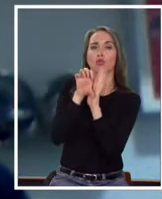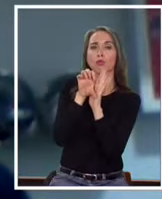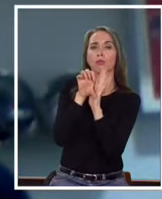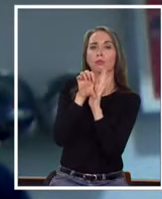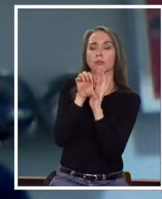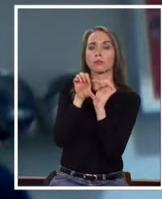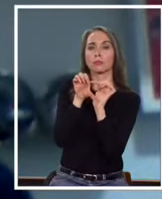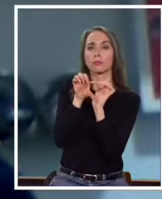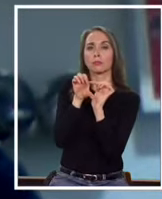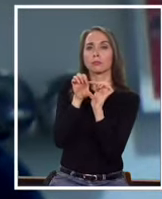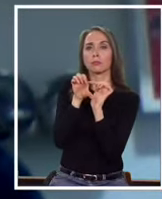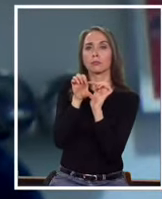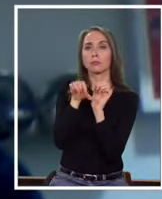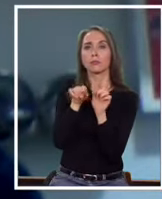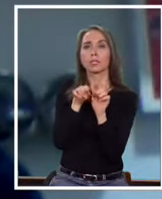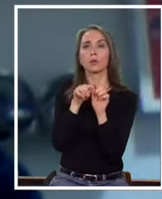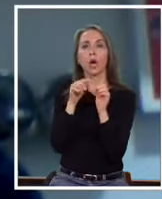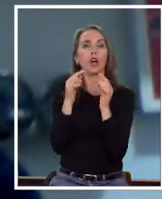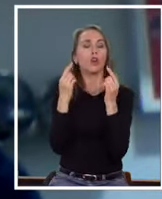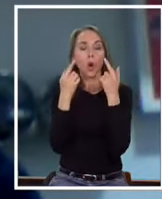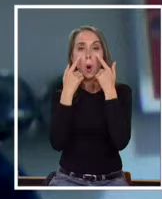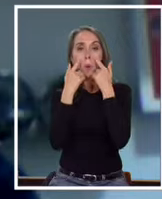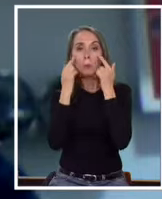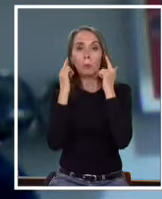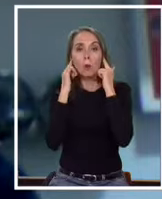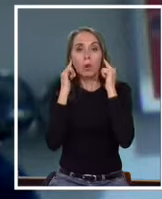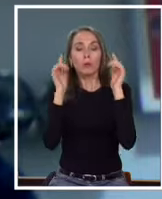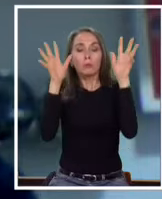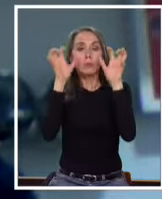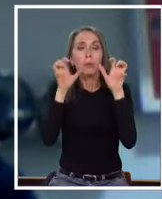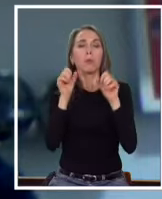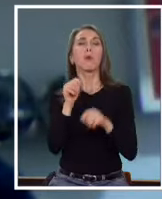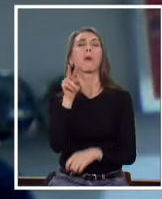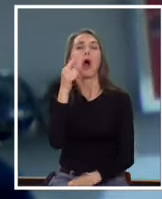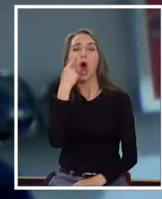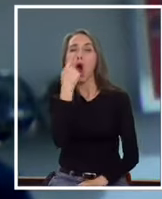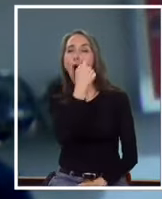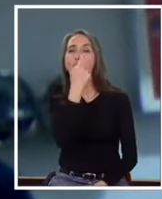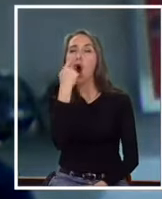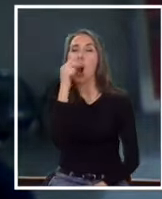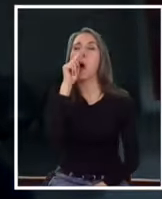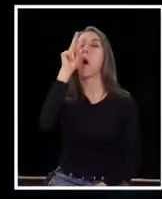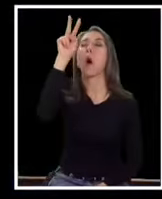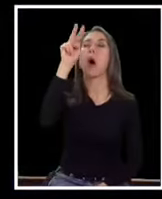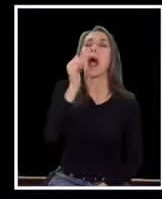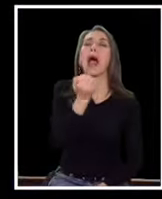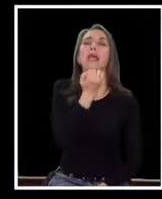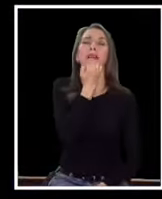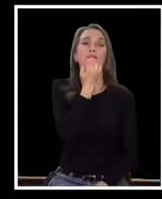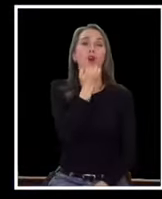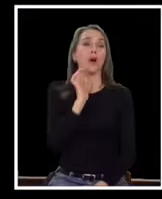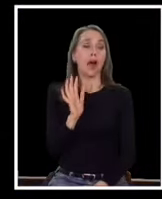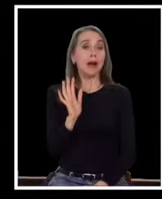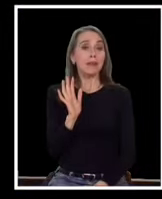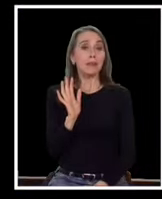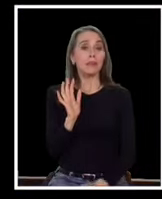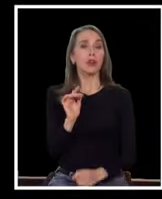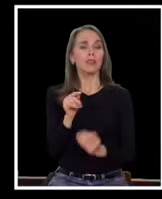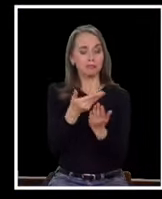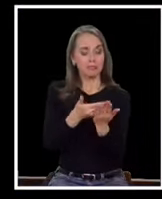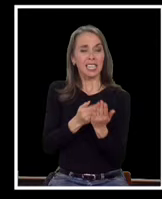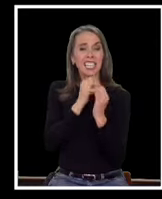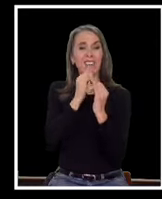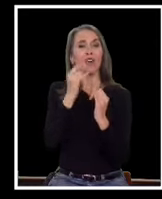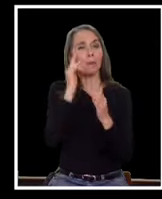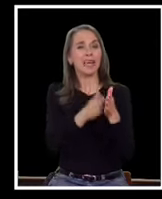funciona como una extensión de nuestros sentidos. También puede uno equivocarse en cómo interpreta eso tanto. Un informe que deja más preguntas